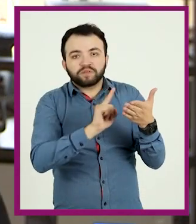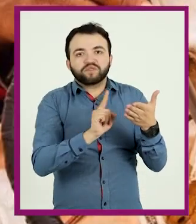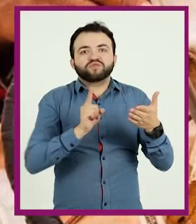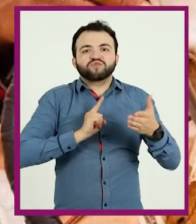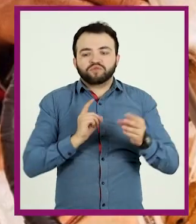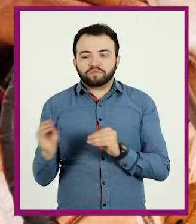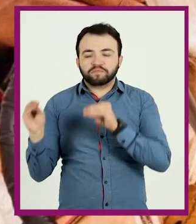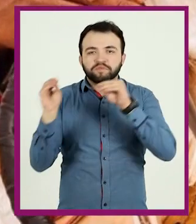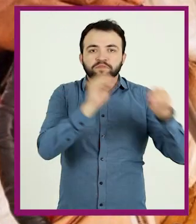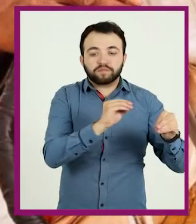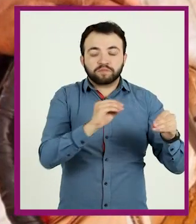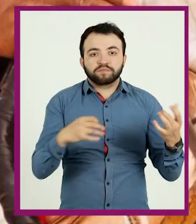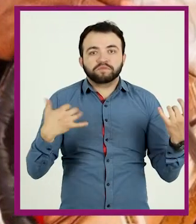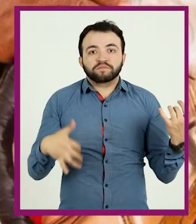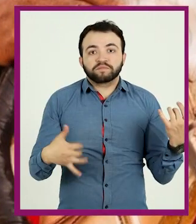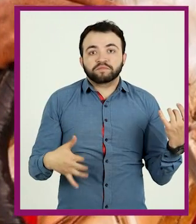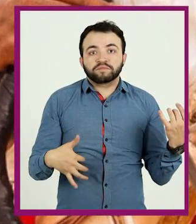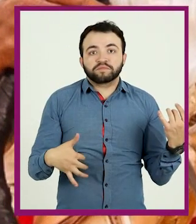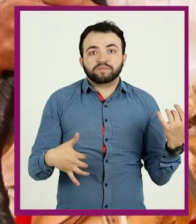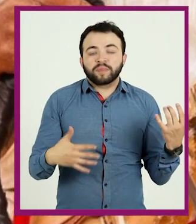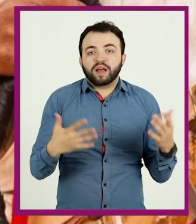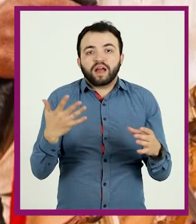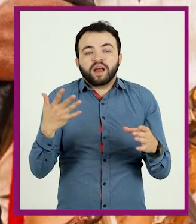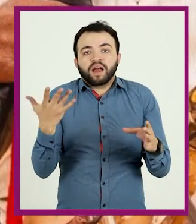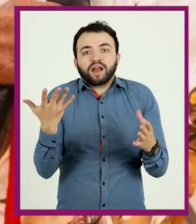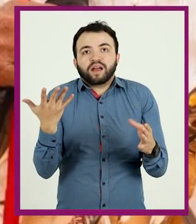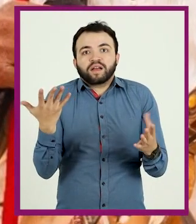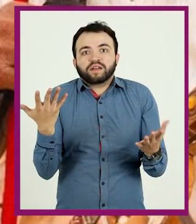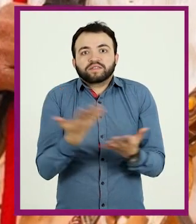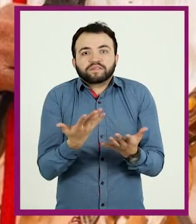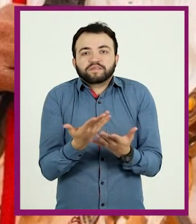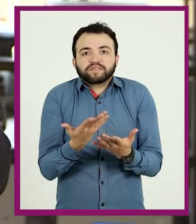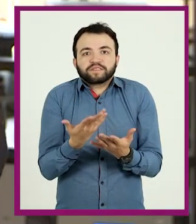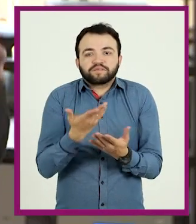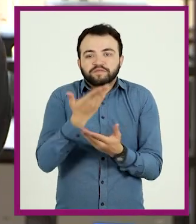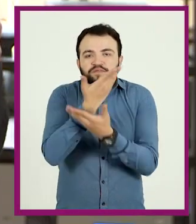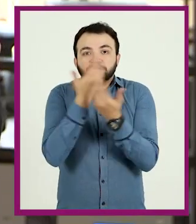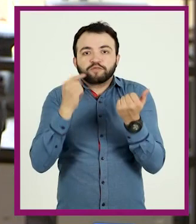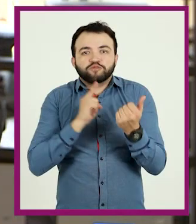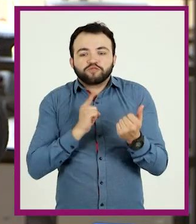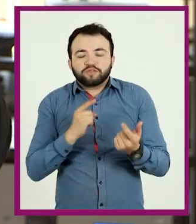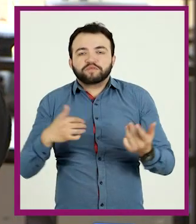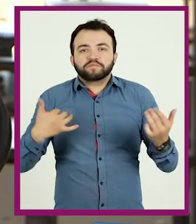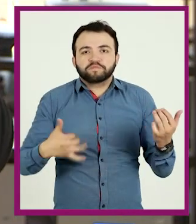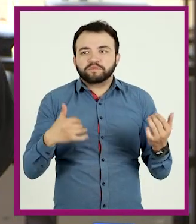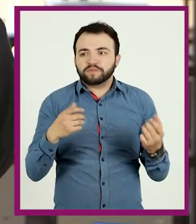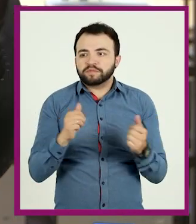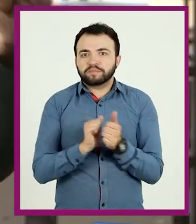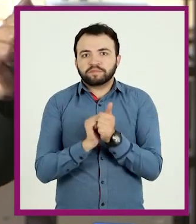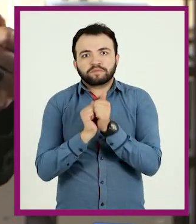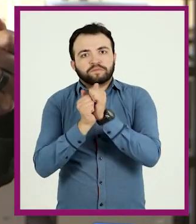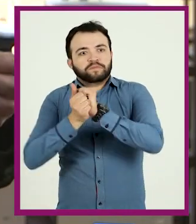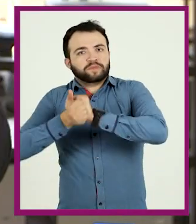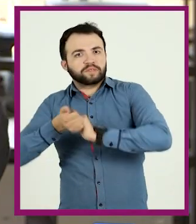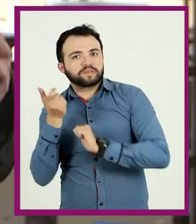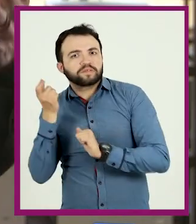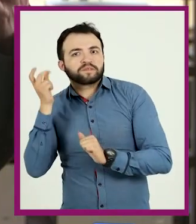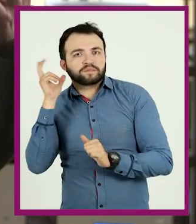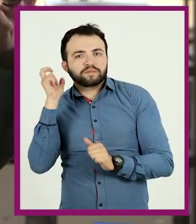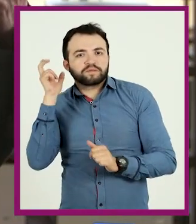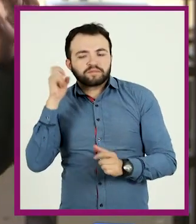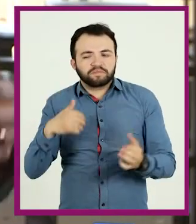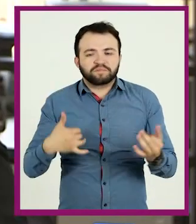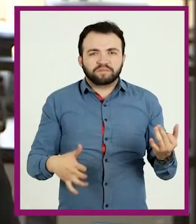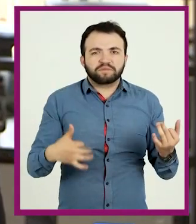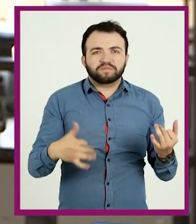las piezas. Una buena parte de cada pieza interpretada debe ser improvisada, por lo cual no puedes escribirla de principio a fin como